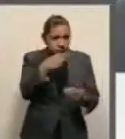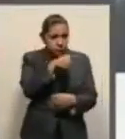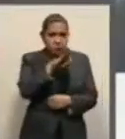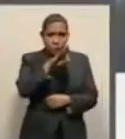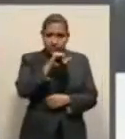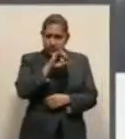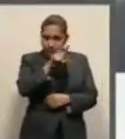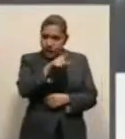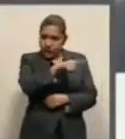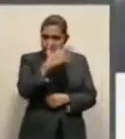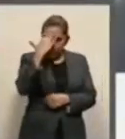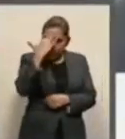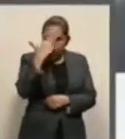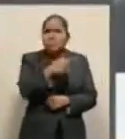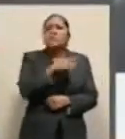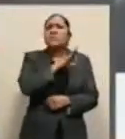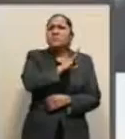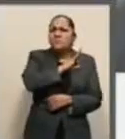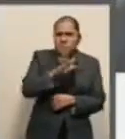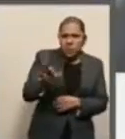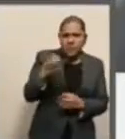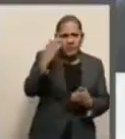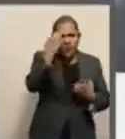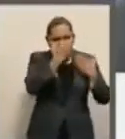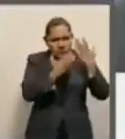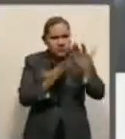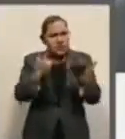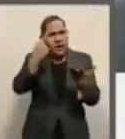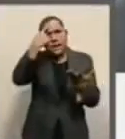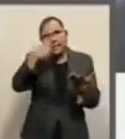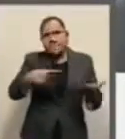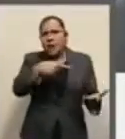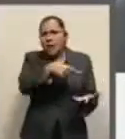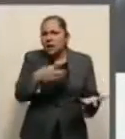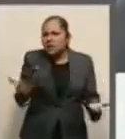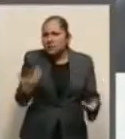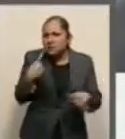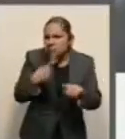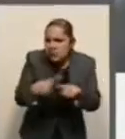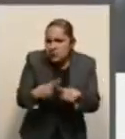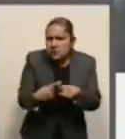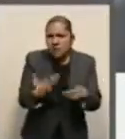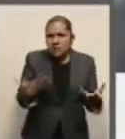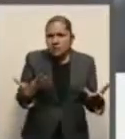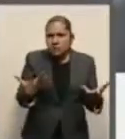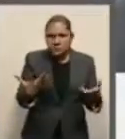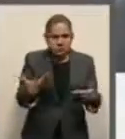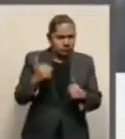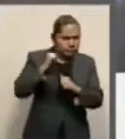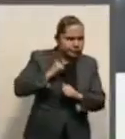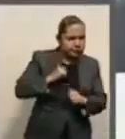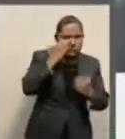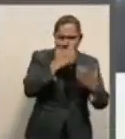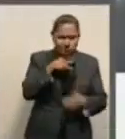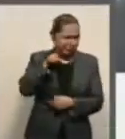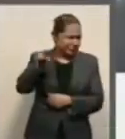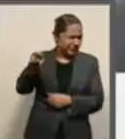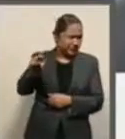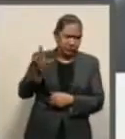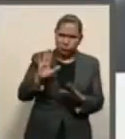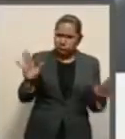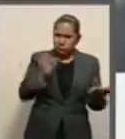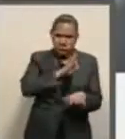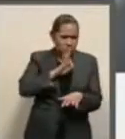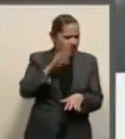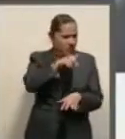acusar y un coordinador general que podrá tener muchas facultades menos la del ministerio público la coordinación general